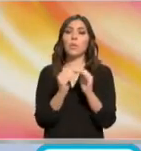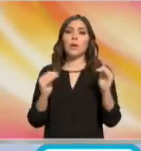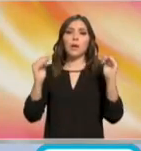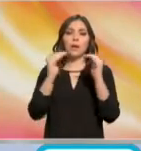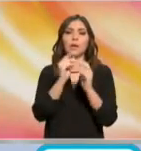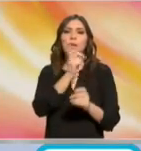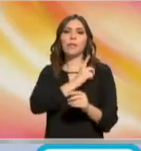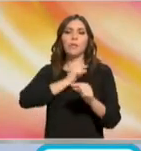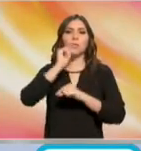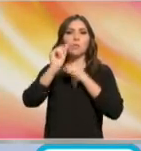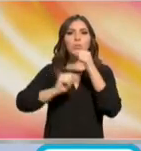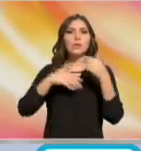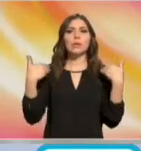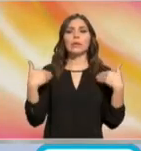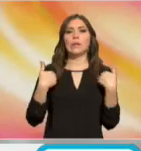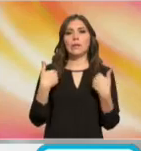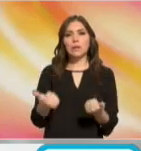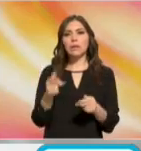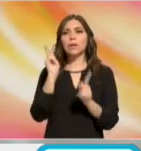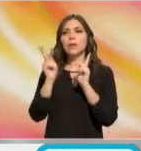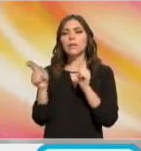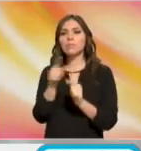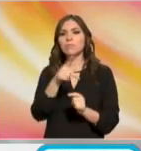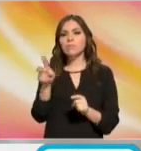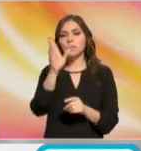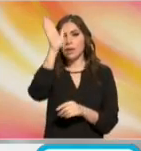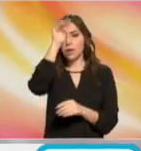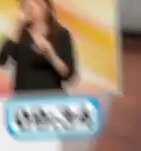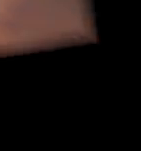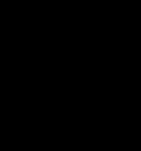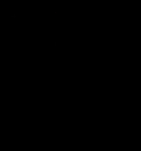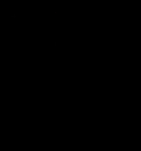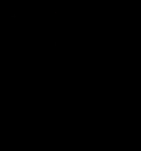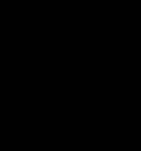platicar con la pareja y ponernos de acuerdo. Muy Fantástico. bien. Está buenísimo. La comunicación. La Oigan, comunicación es básica.